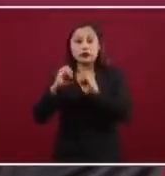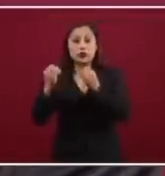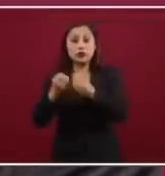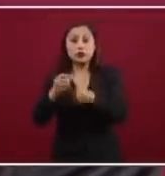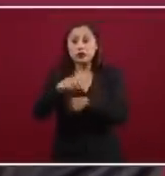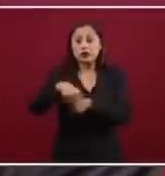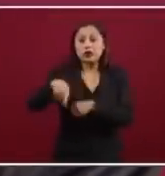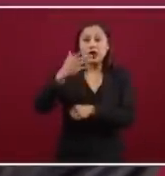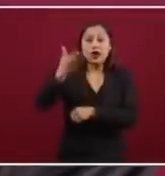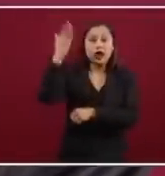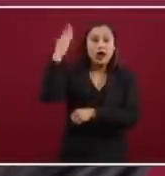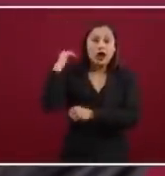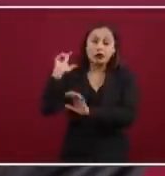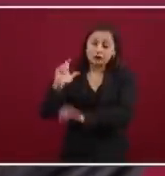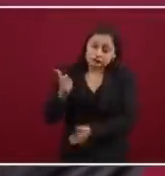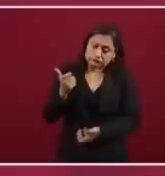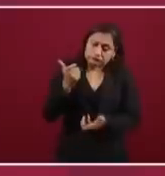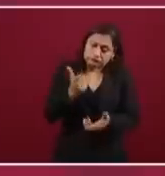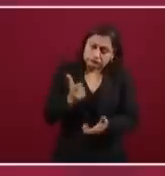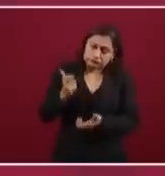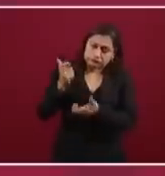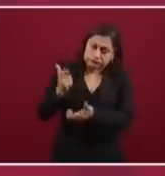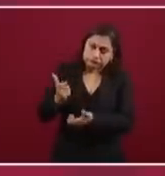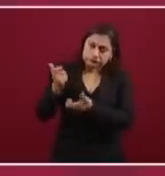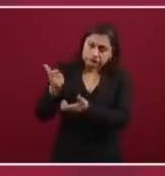Miles de millones de pesos.